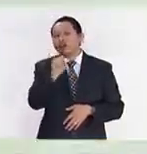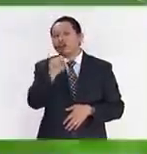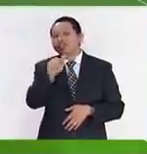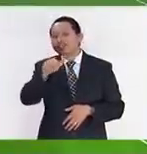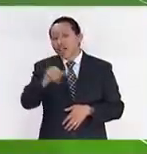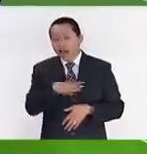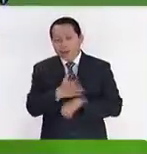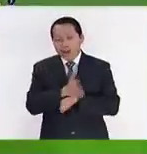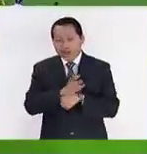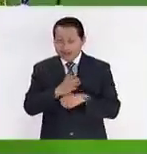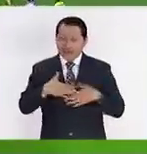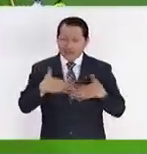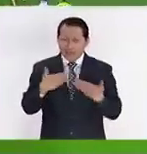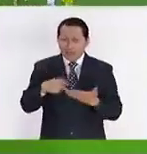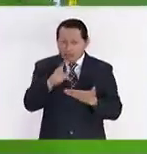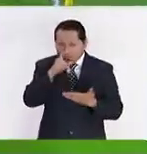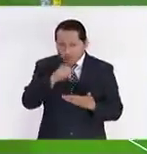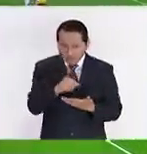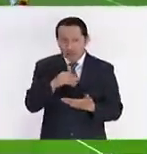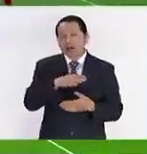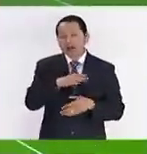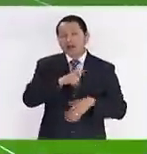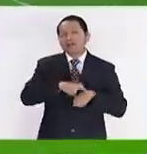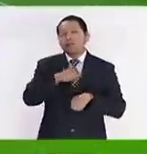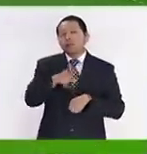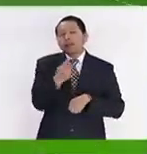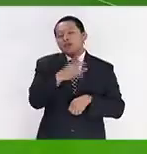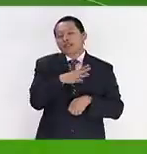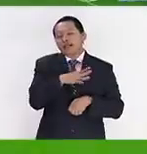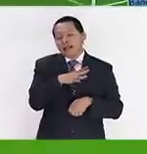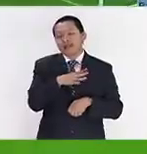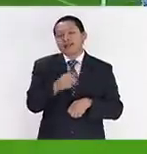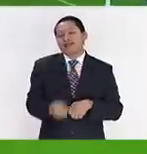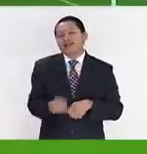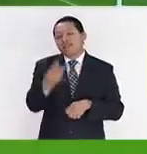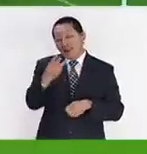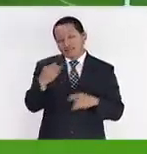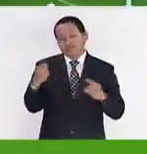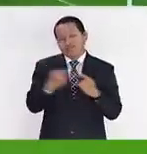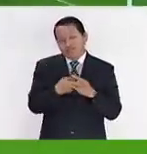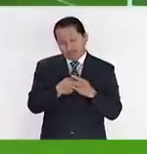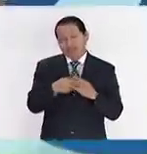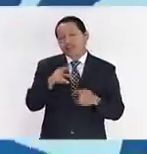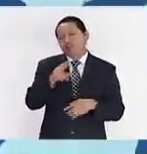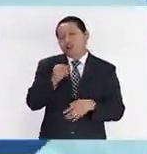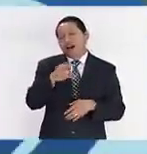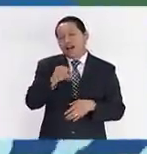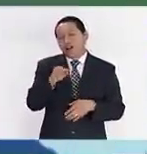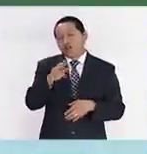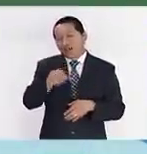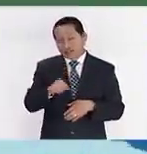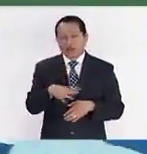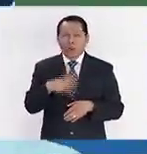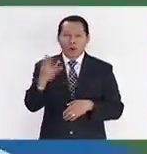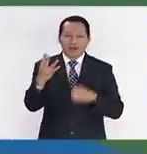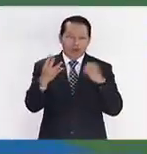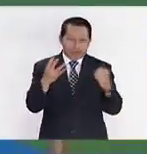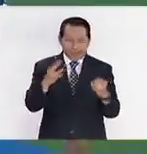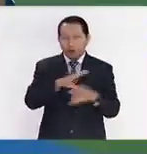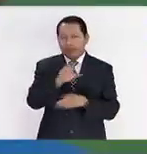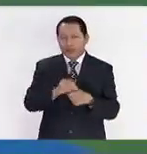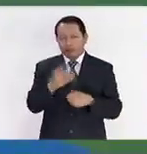muy confiable, pero aquí falló. Y al 52, el triplete, hat-trick, Rogelio Funes Mori, 4-0,